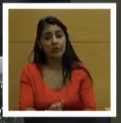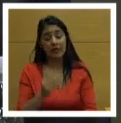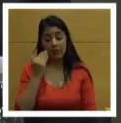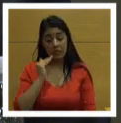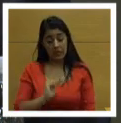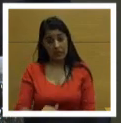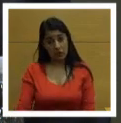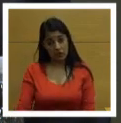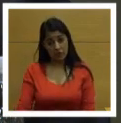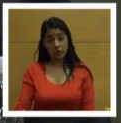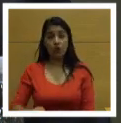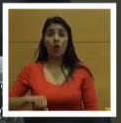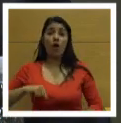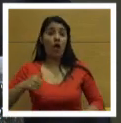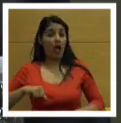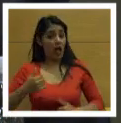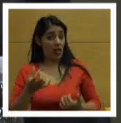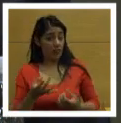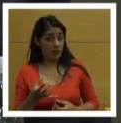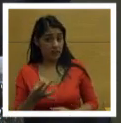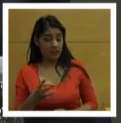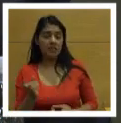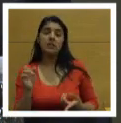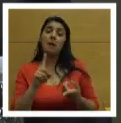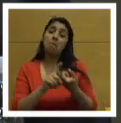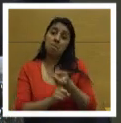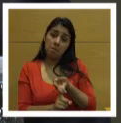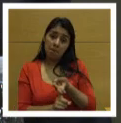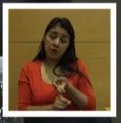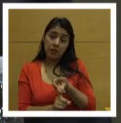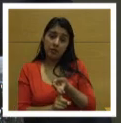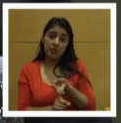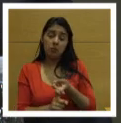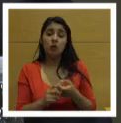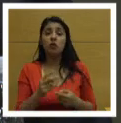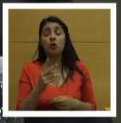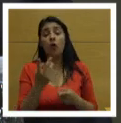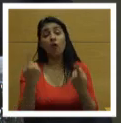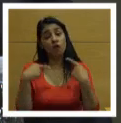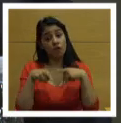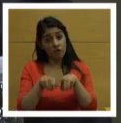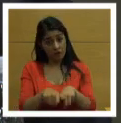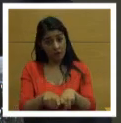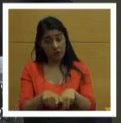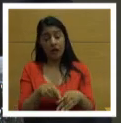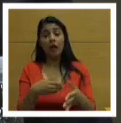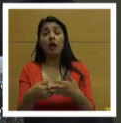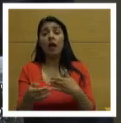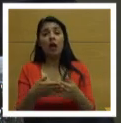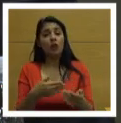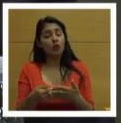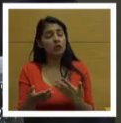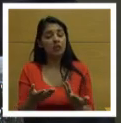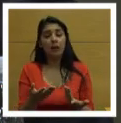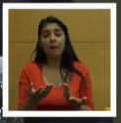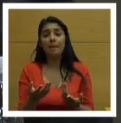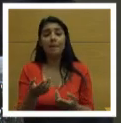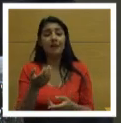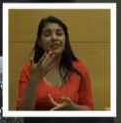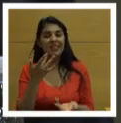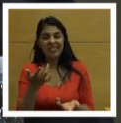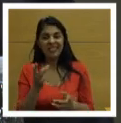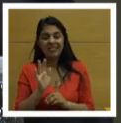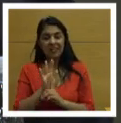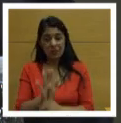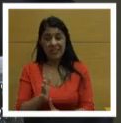infancia, adolescencia, el matrimonio, vida en pareja, en donde puede aparecer como constante la